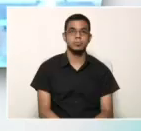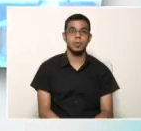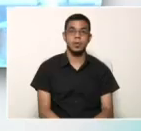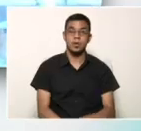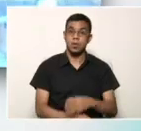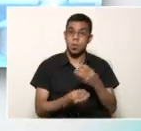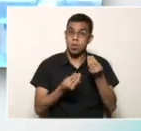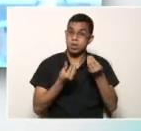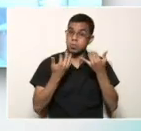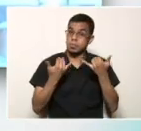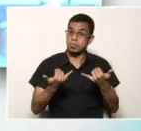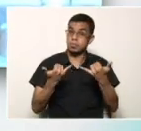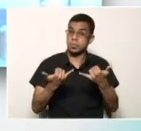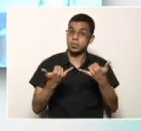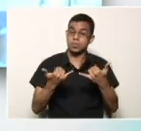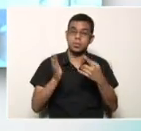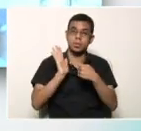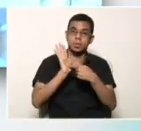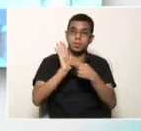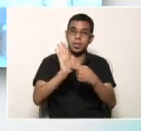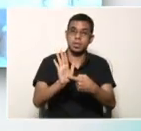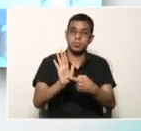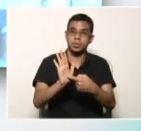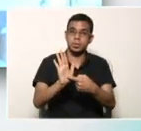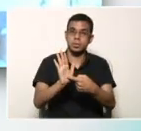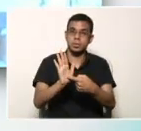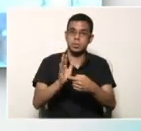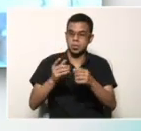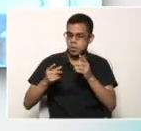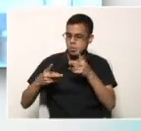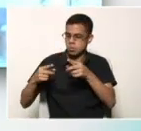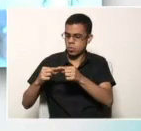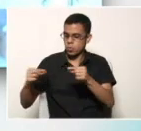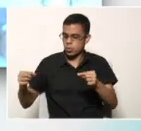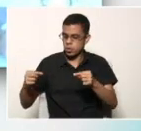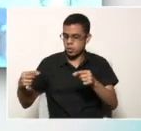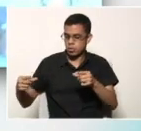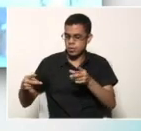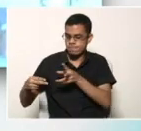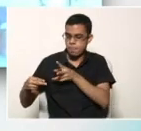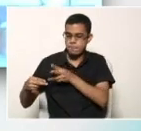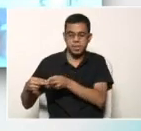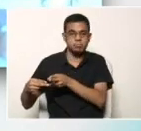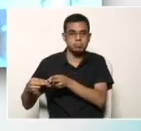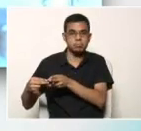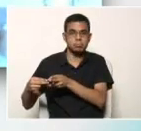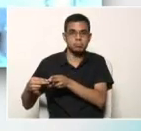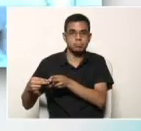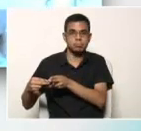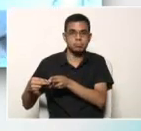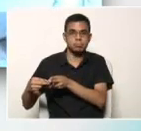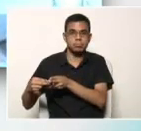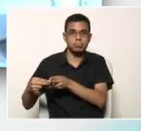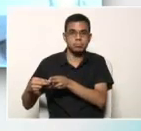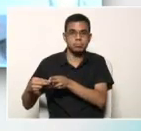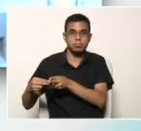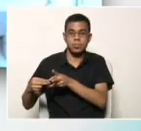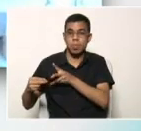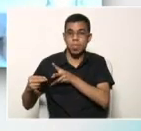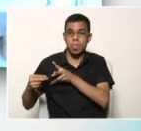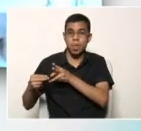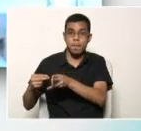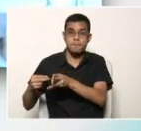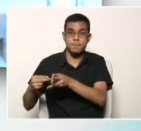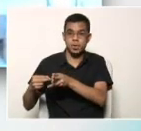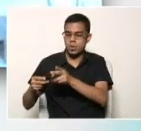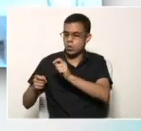Como vieron en las imágenes, tomé parte del cable, lo quité de la tarjeta con el cautín, ¿verdad? Quité entonces el cable, lo corté y lo